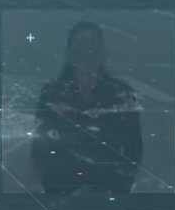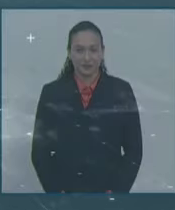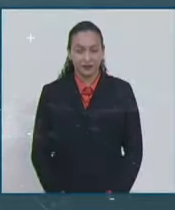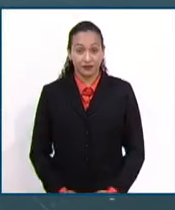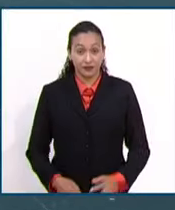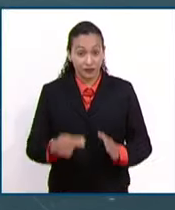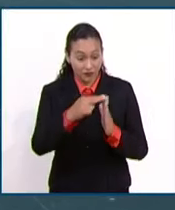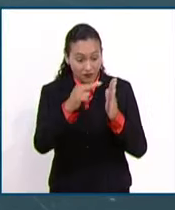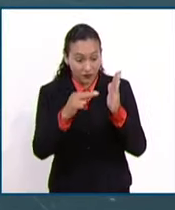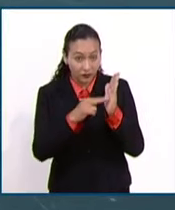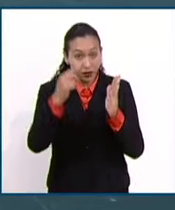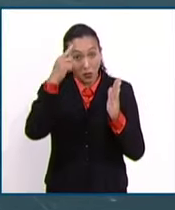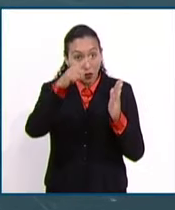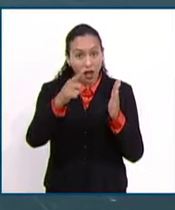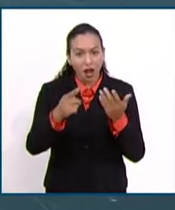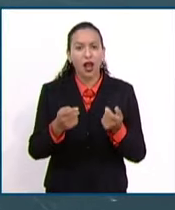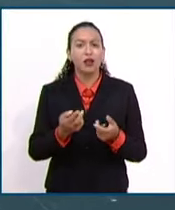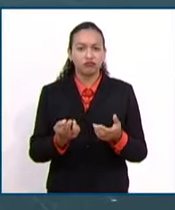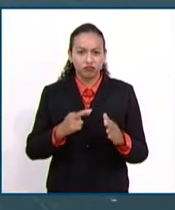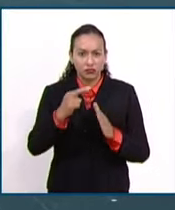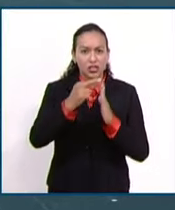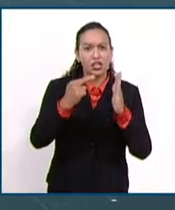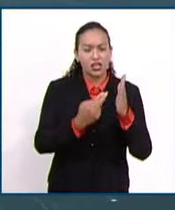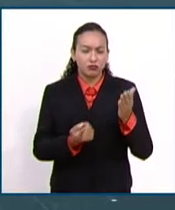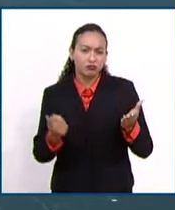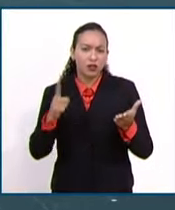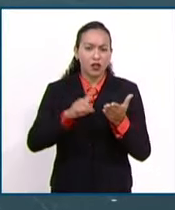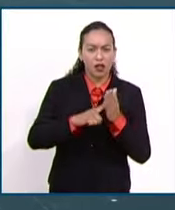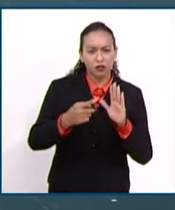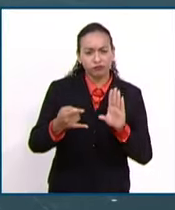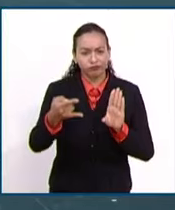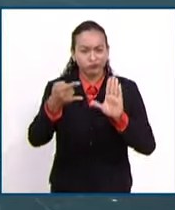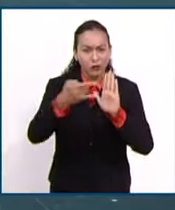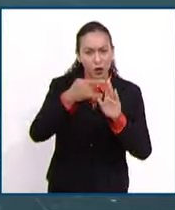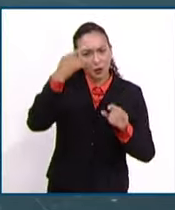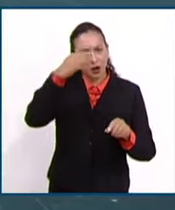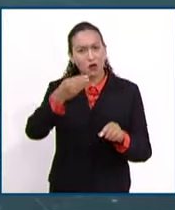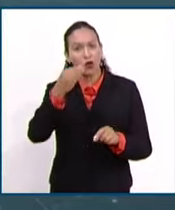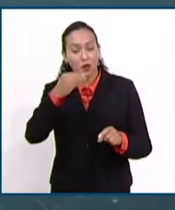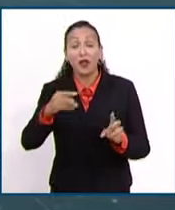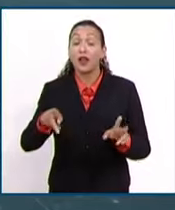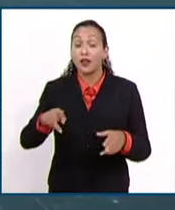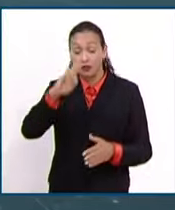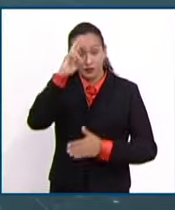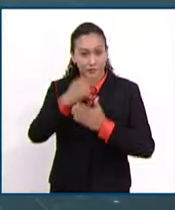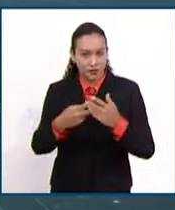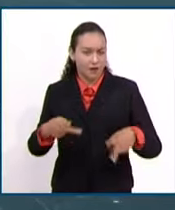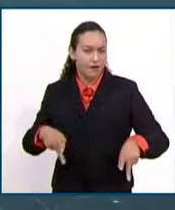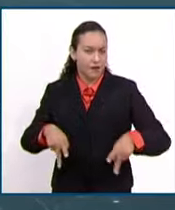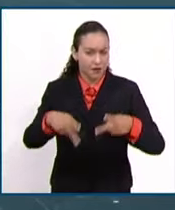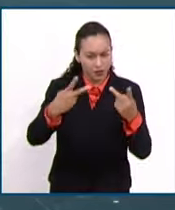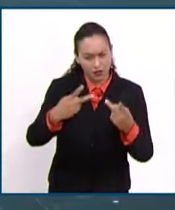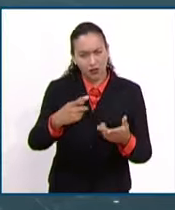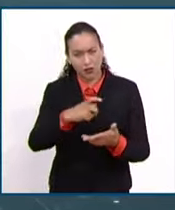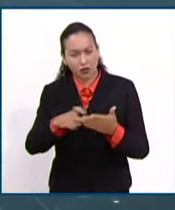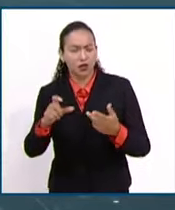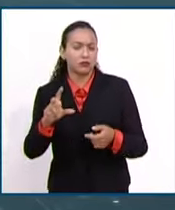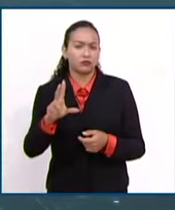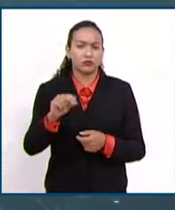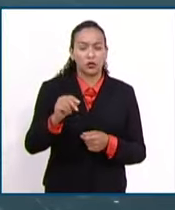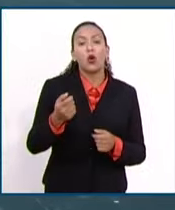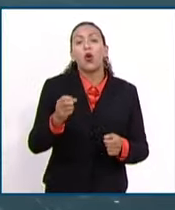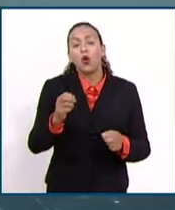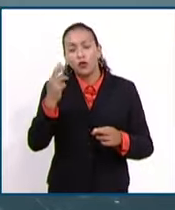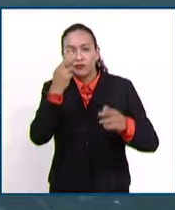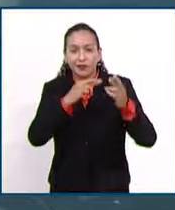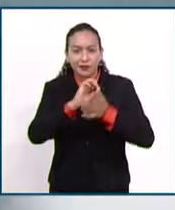Normas que regulan el etiquetado de alimentos y bebidas no violan la libertad de comercio ni son discriminatorias, determinó la